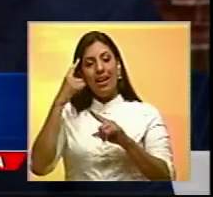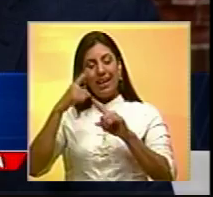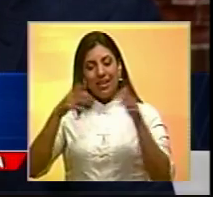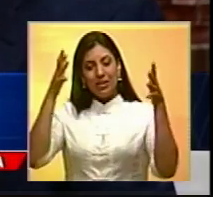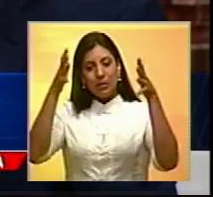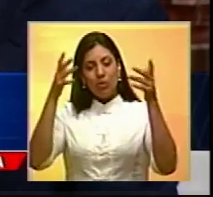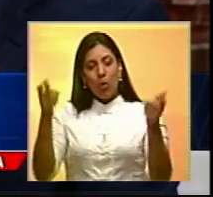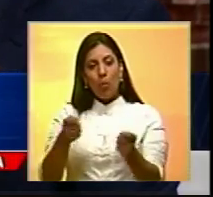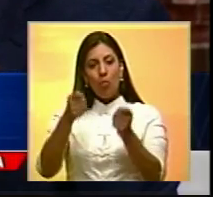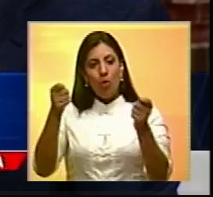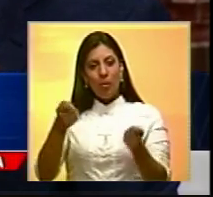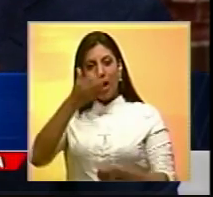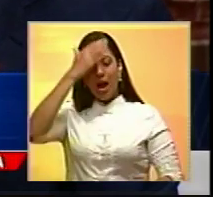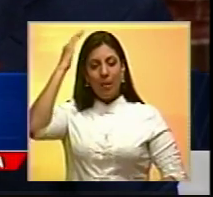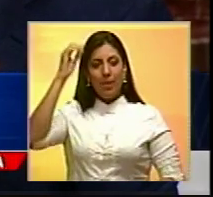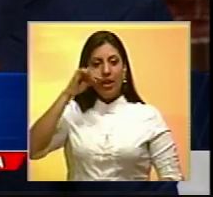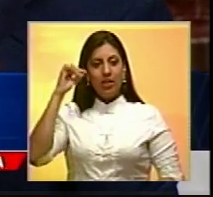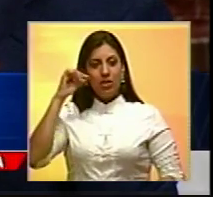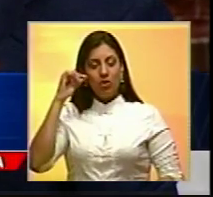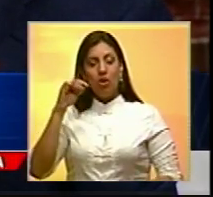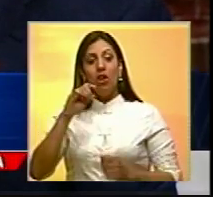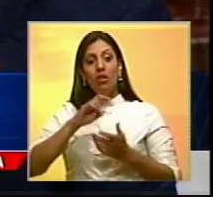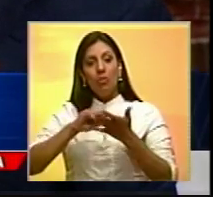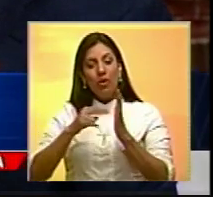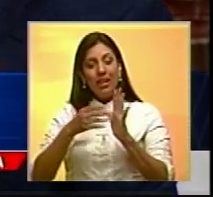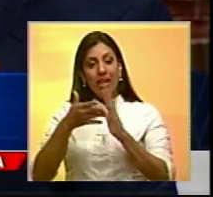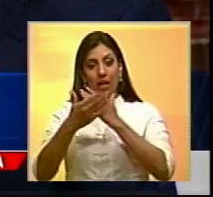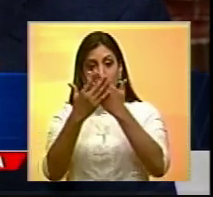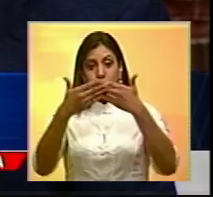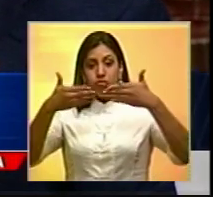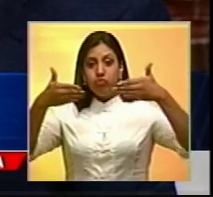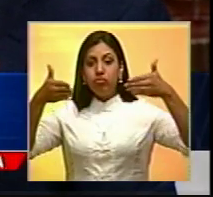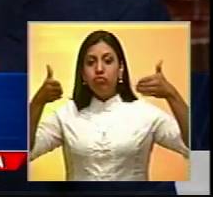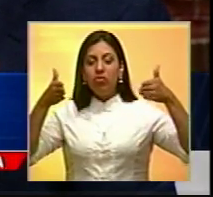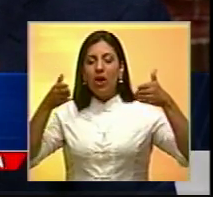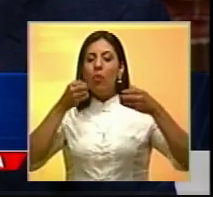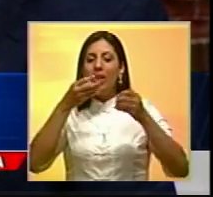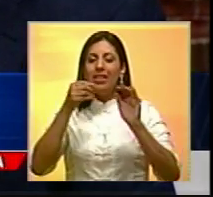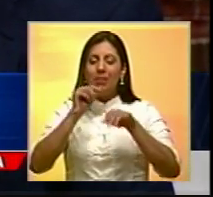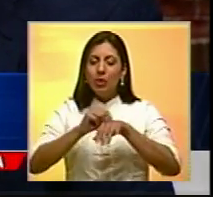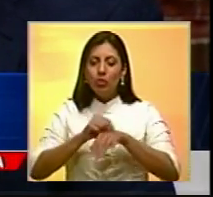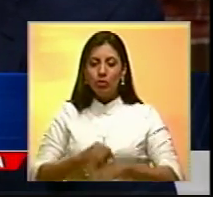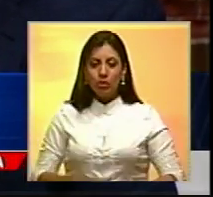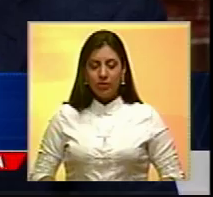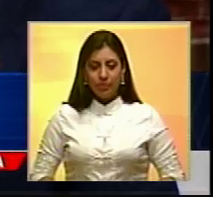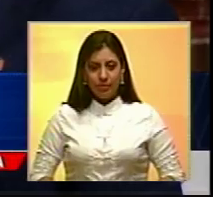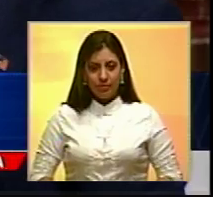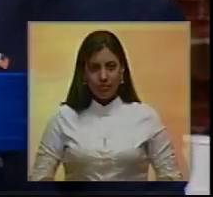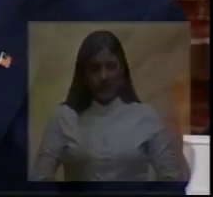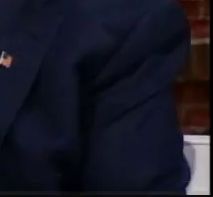asesor de campaña de Donald Trump. Se están refiriendo al muro, los detalles en breve.